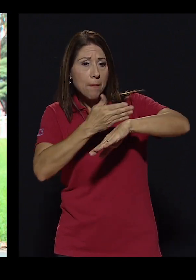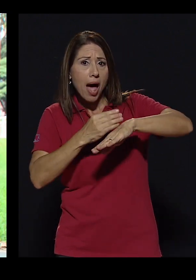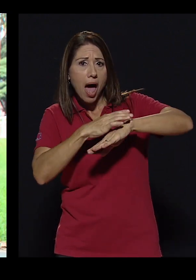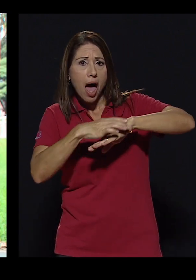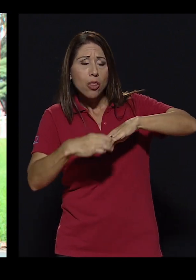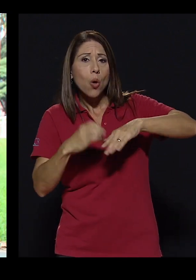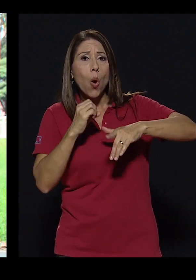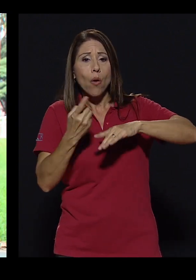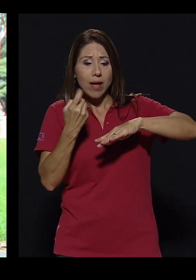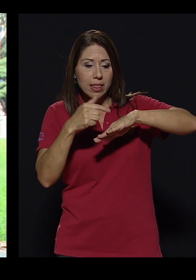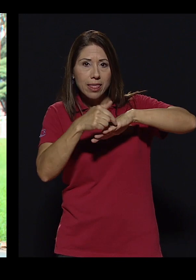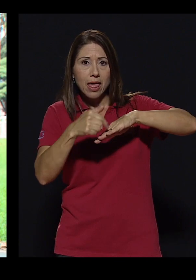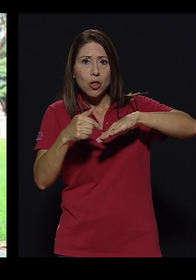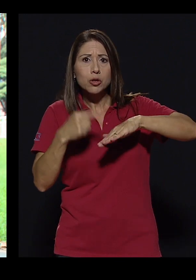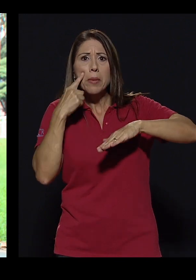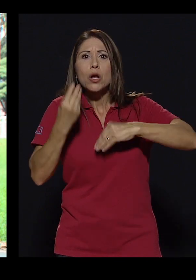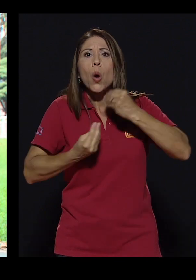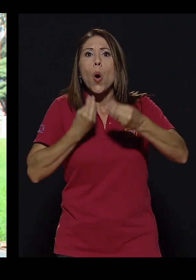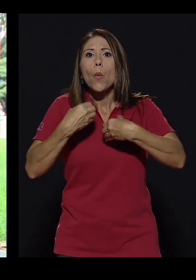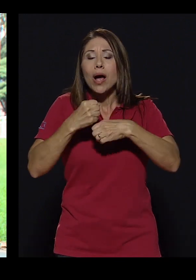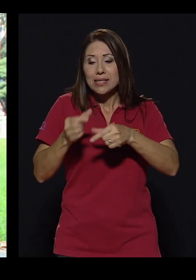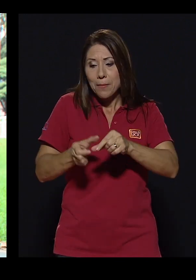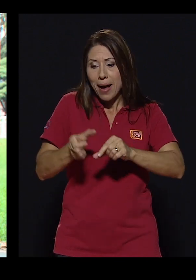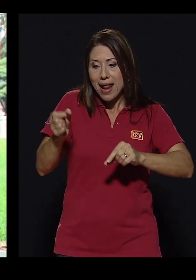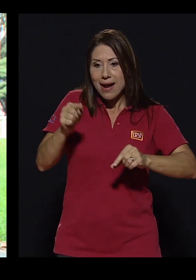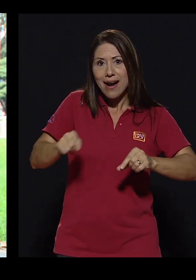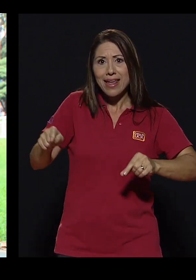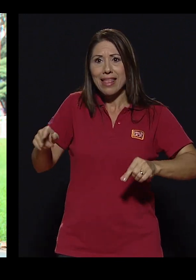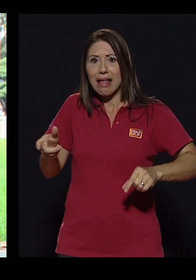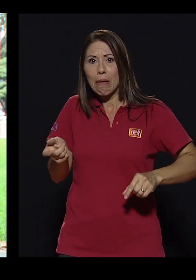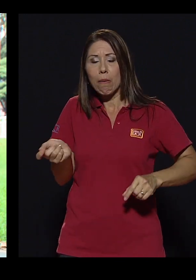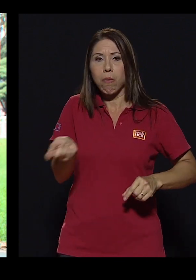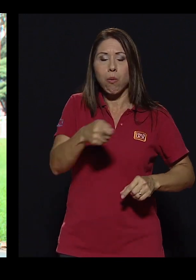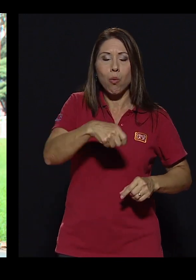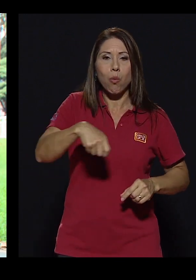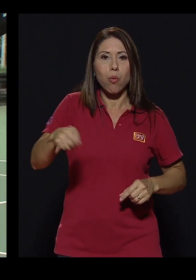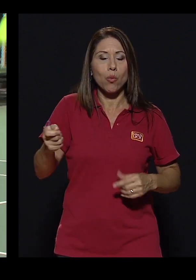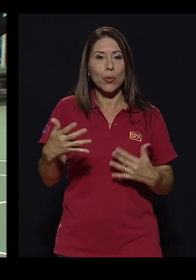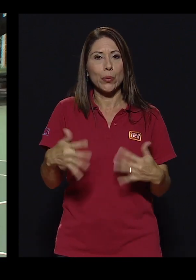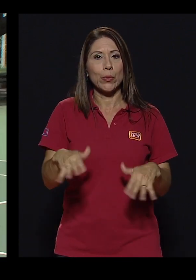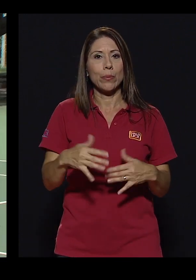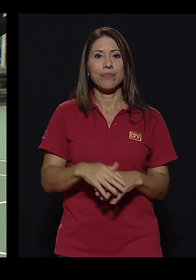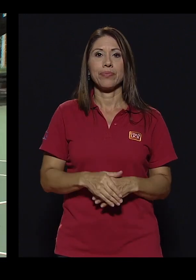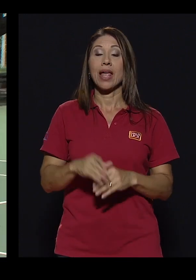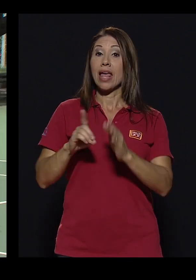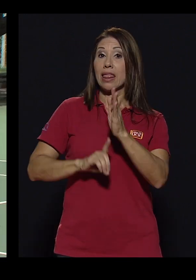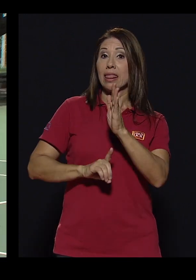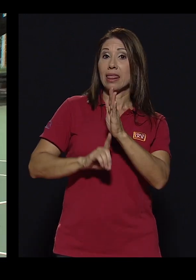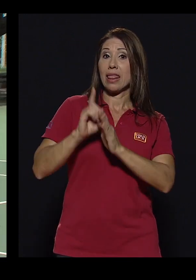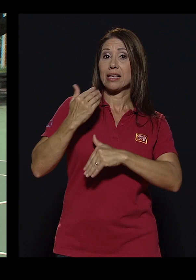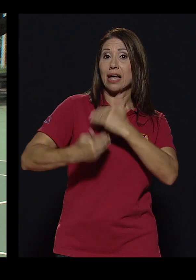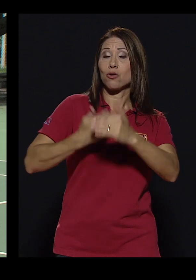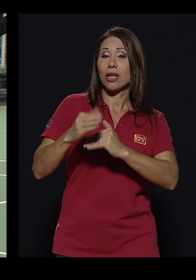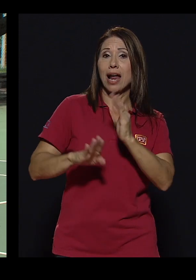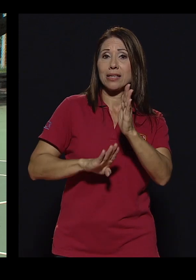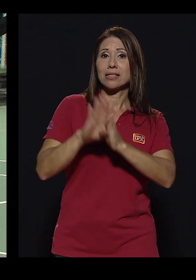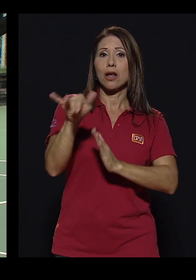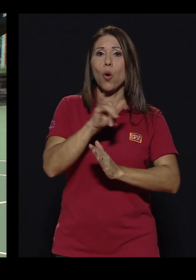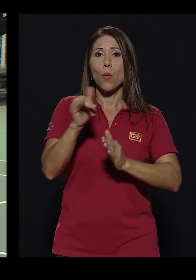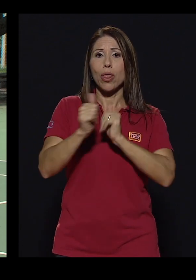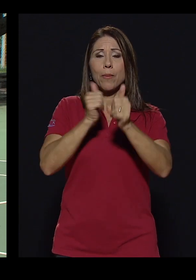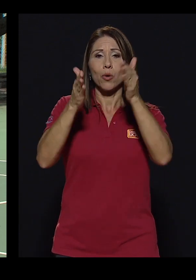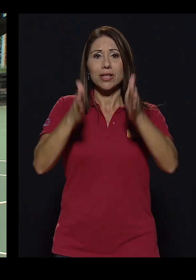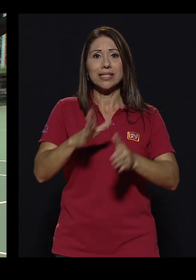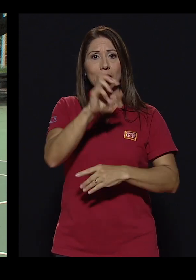sin unos dedos y ver cómo hacen para agarrar una raqueta con esa mano y darle a la bola desarrollarte como deportista en